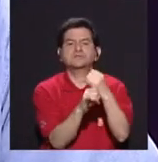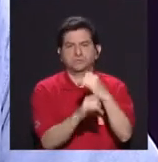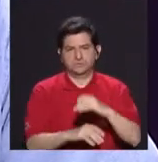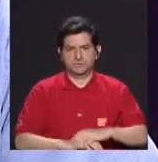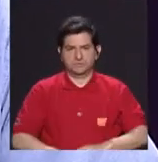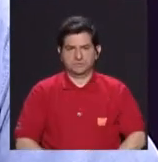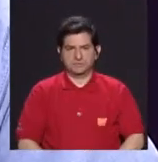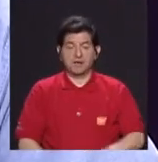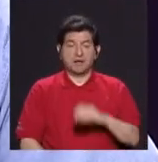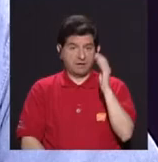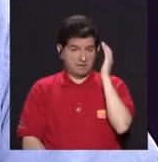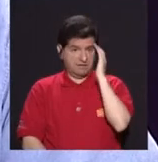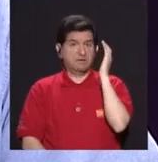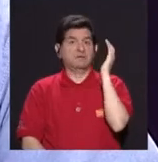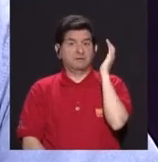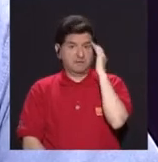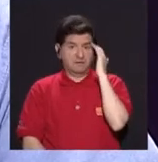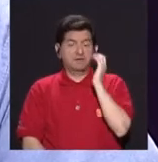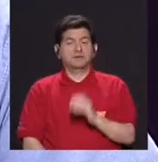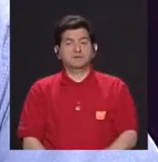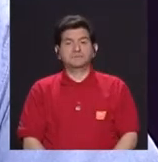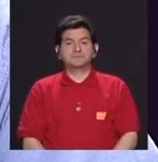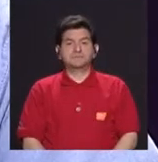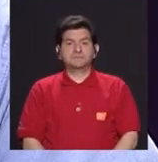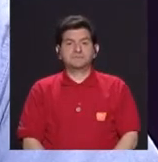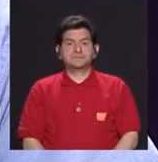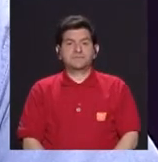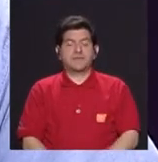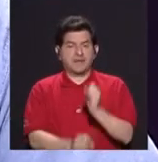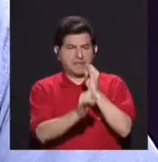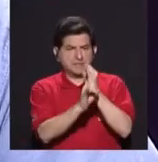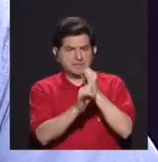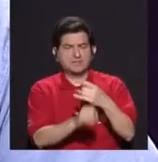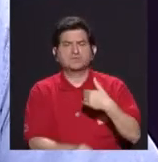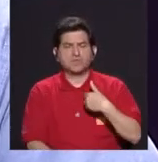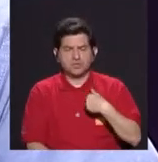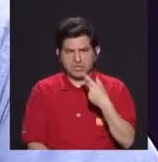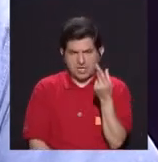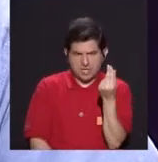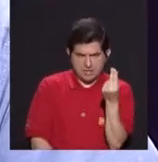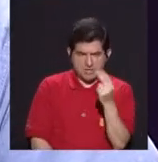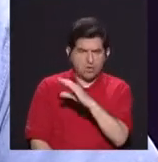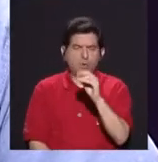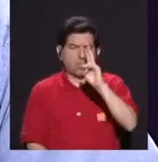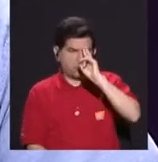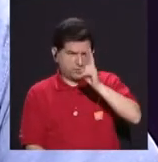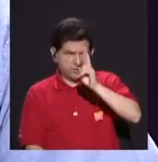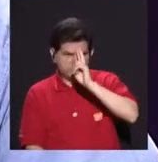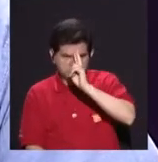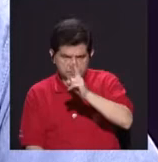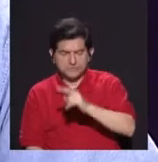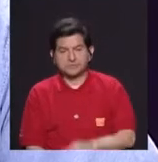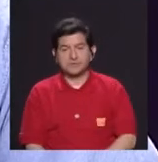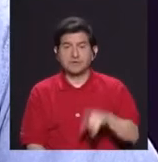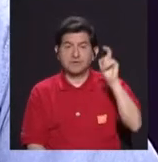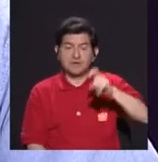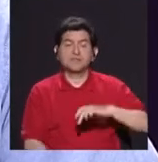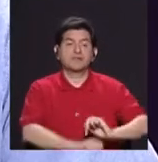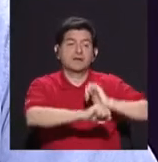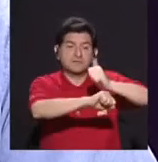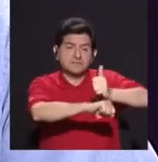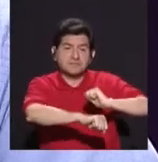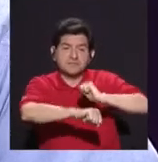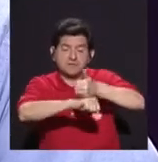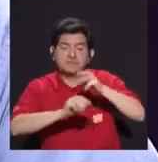como bien se sabe las instituciones reciben recursos reciben reconocimientos entonces tienen que implementar